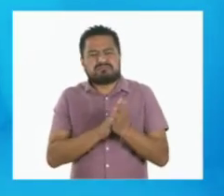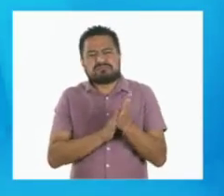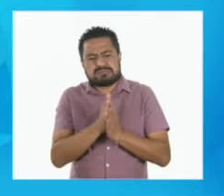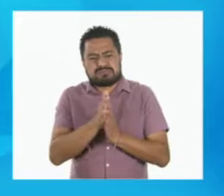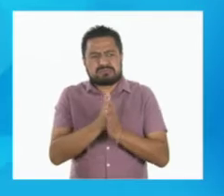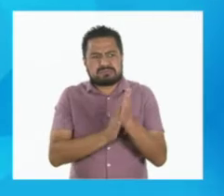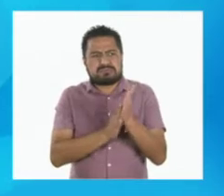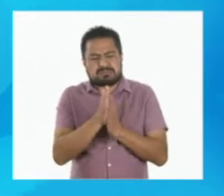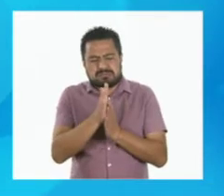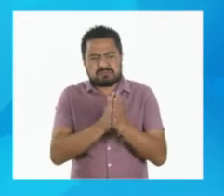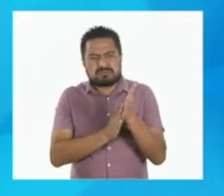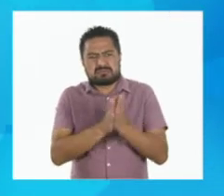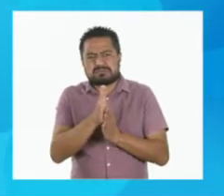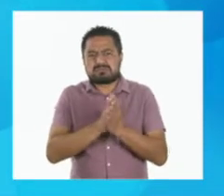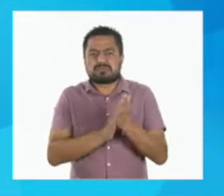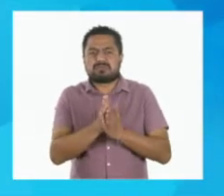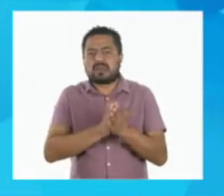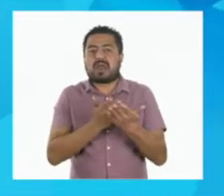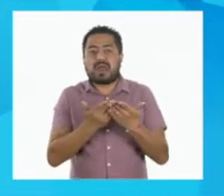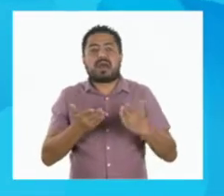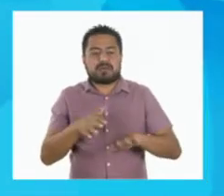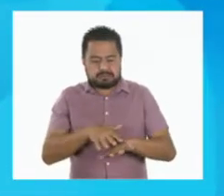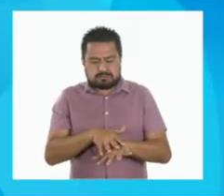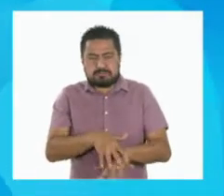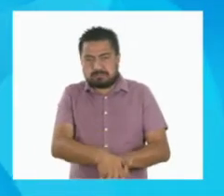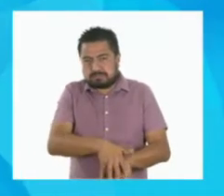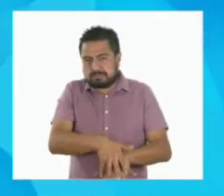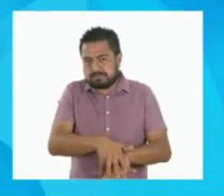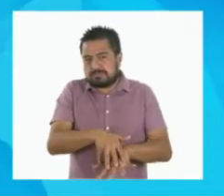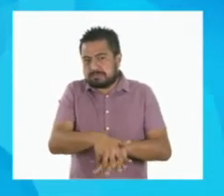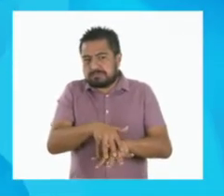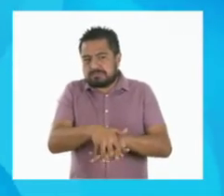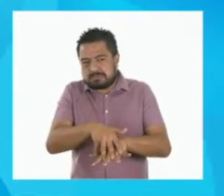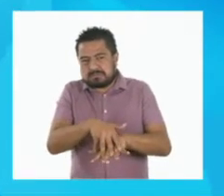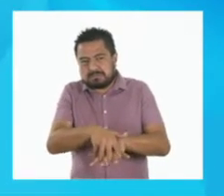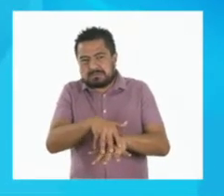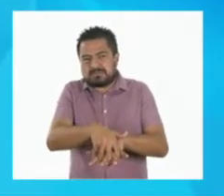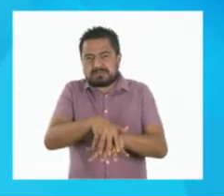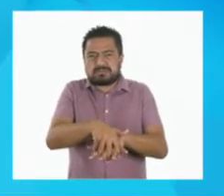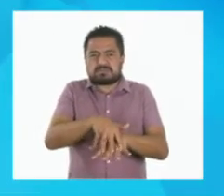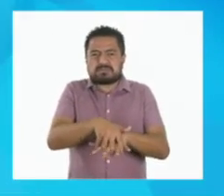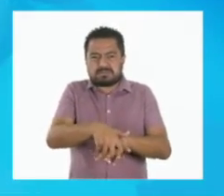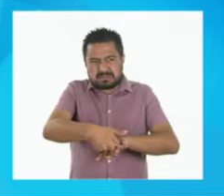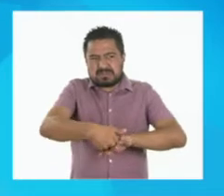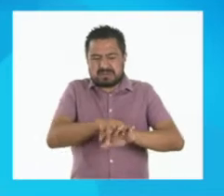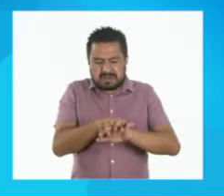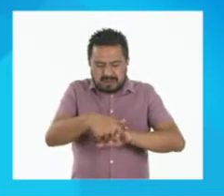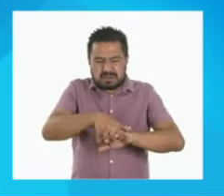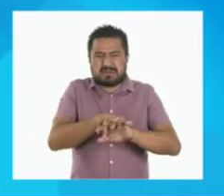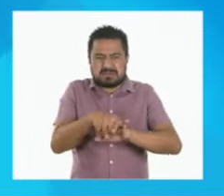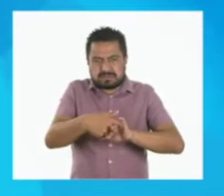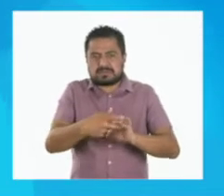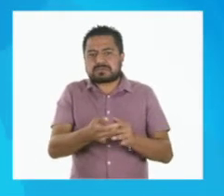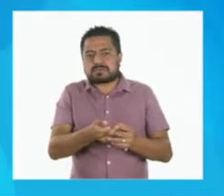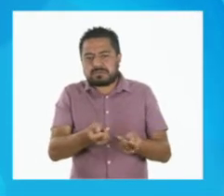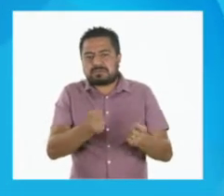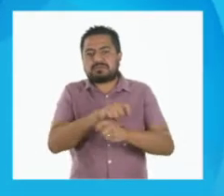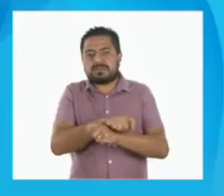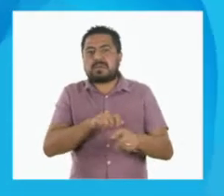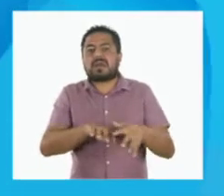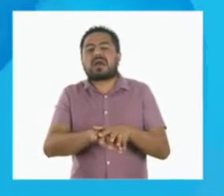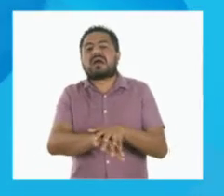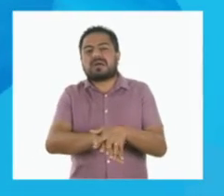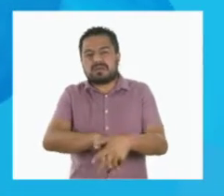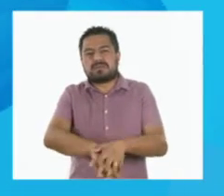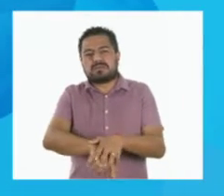con la otra. Ahora, frota la palma de una de tus manos contra el dorso de la otra, entrelazando los dedos. Repite lo mismo con